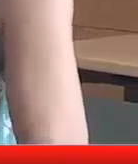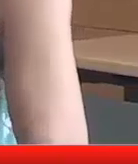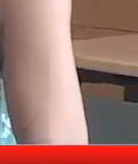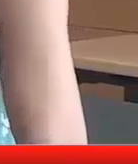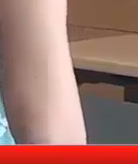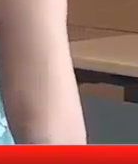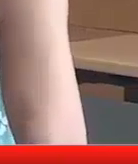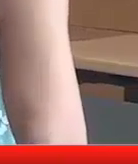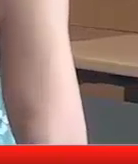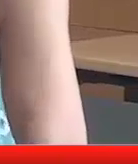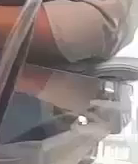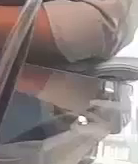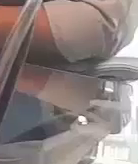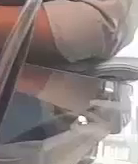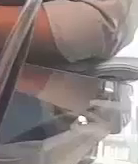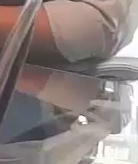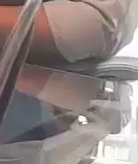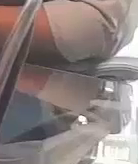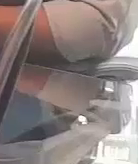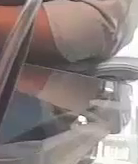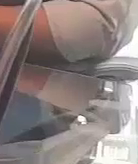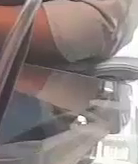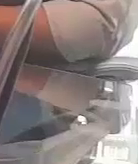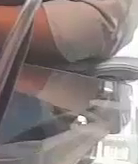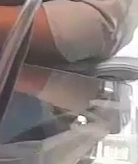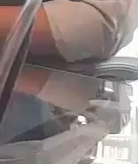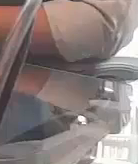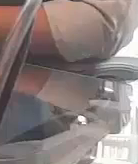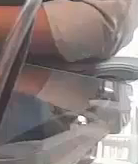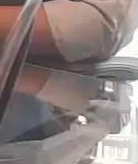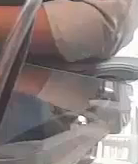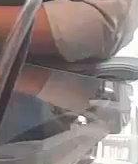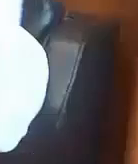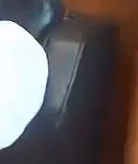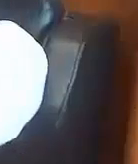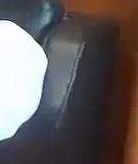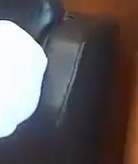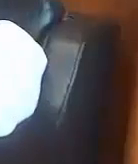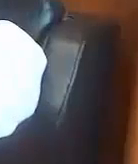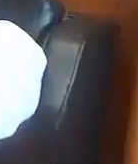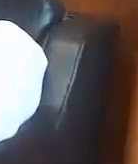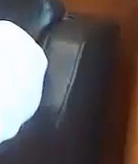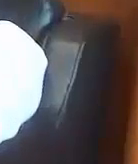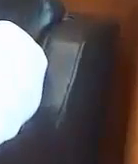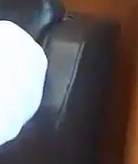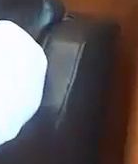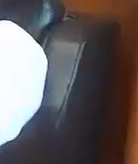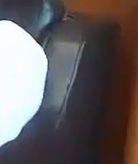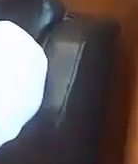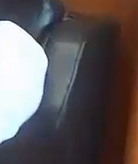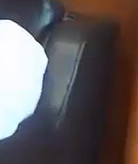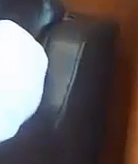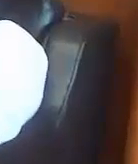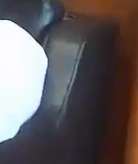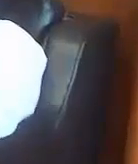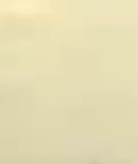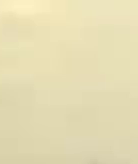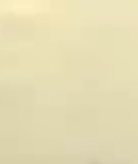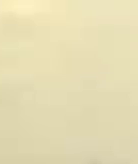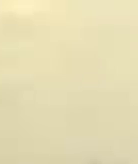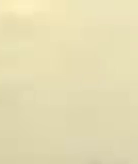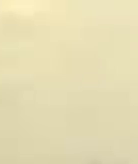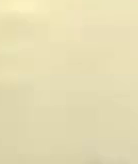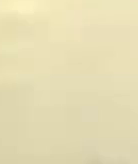Esto es Después de la Noticia, el espacio de También Opinamos, donde entrevistamos a los protagonistas y analistas de la información